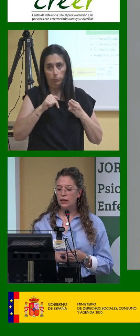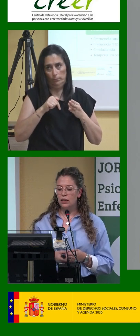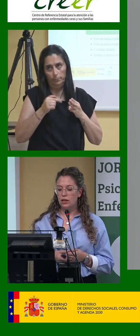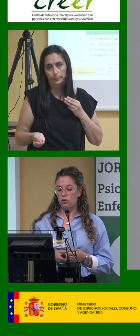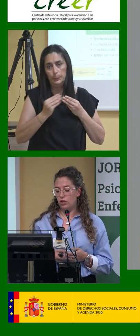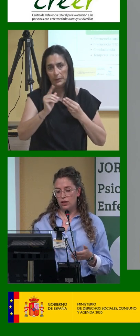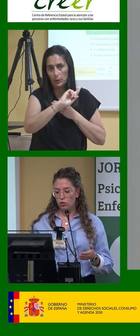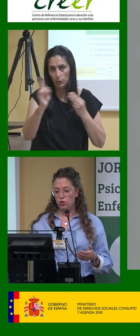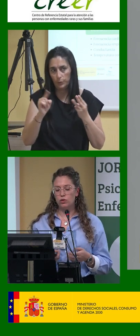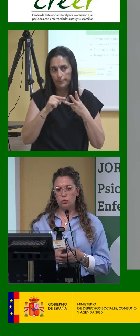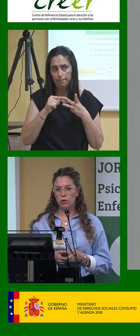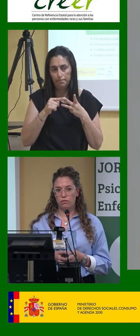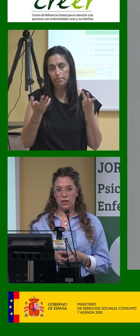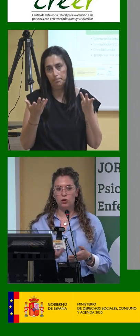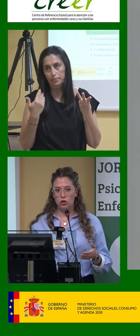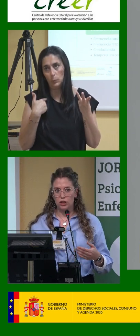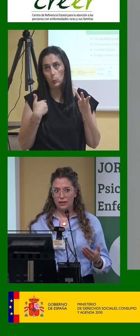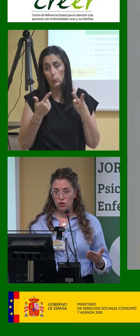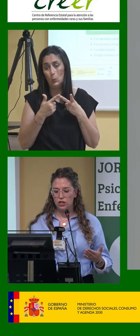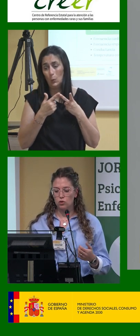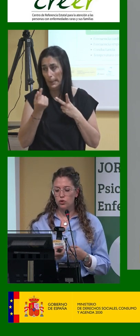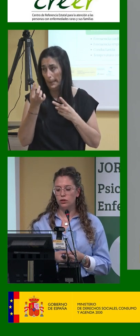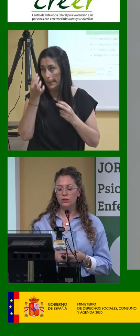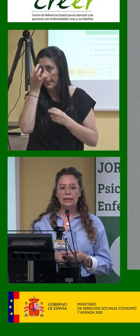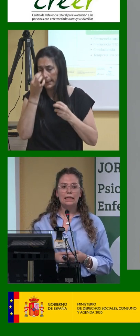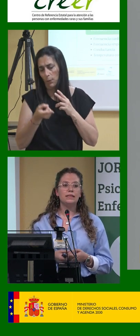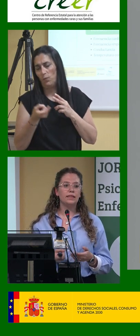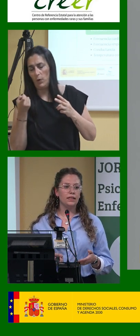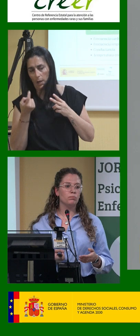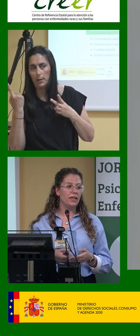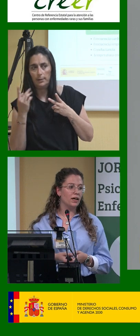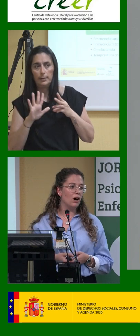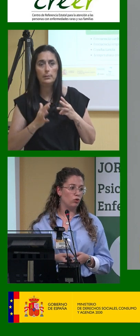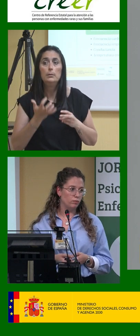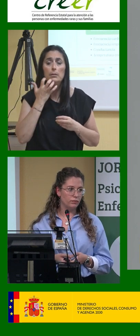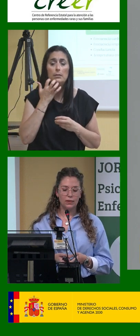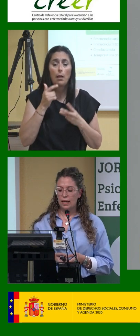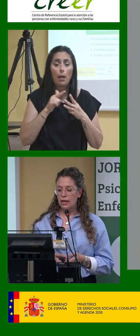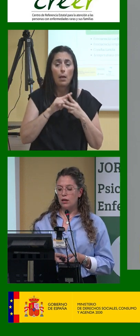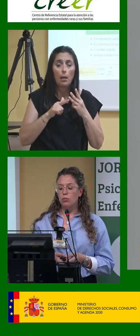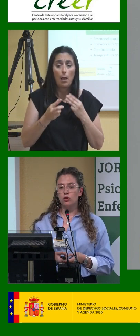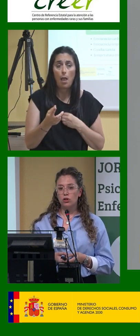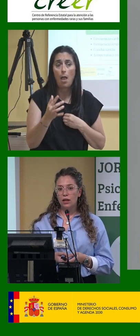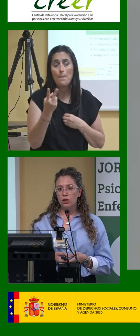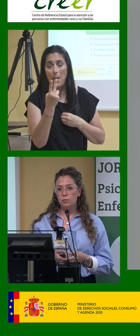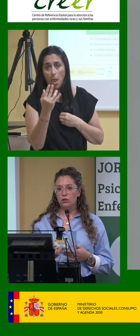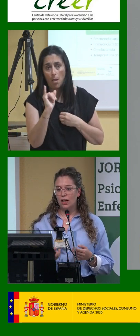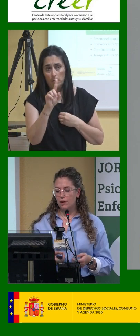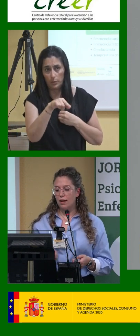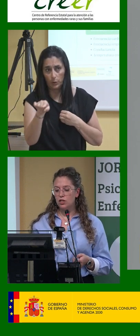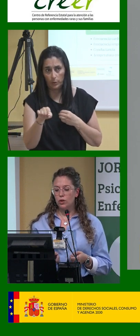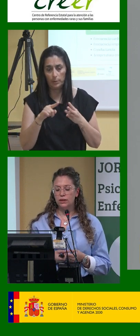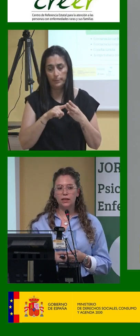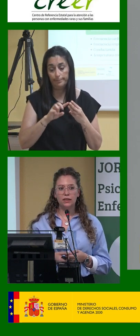cuenta. No se incluyó, estuvo dentro de los criterios de exclusión, y si tenían pareja o no. Por otro lado, respecto a